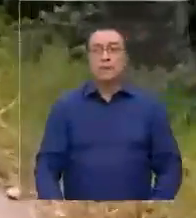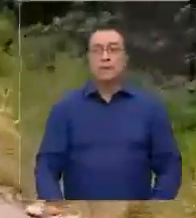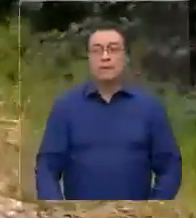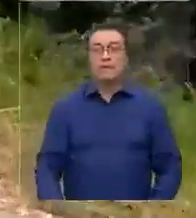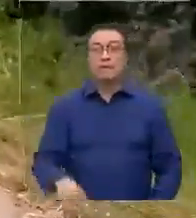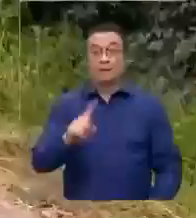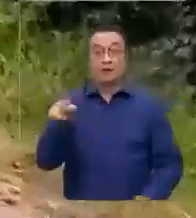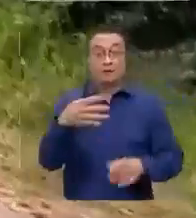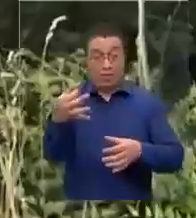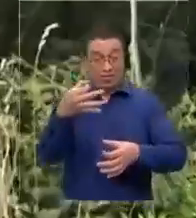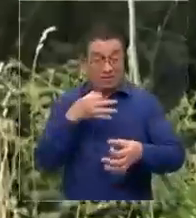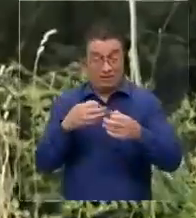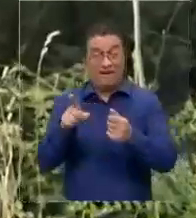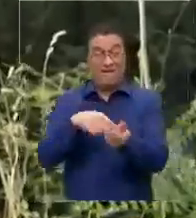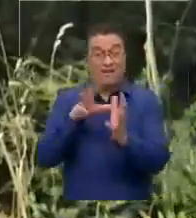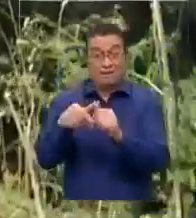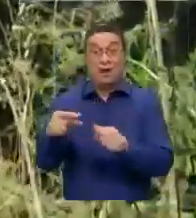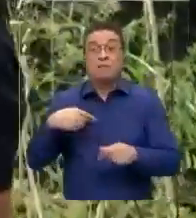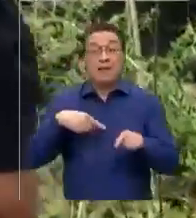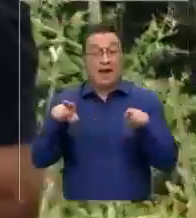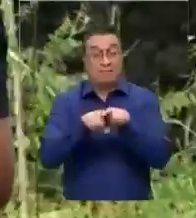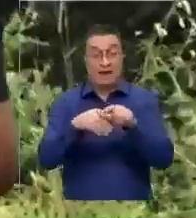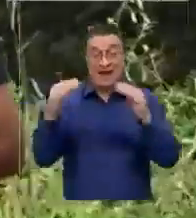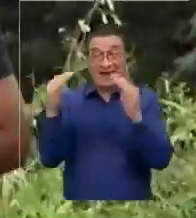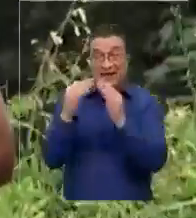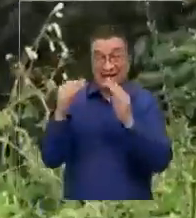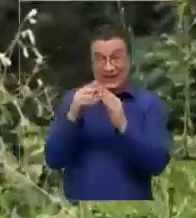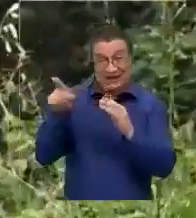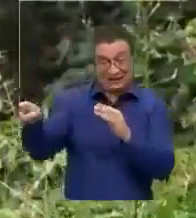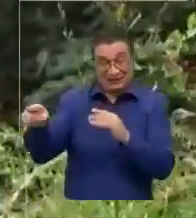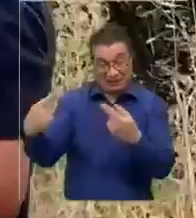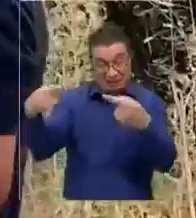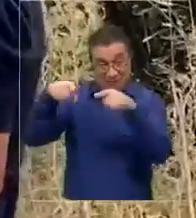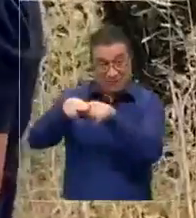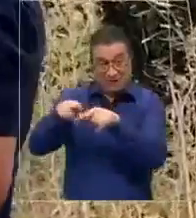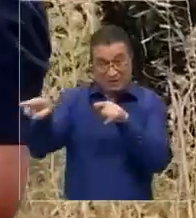Se nos dijo como familia que mi hermana salió desde la casa donde vivía con la pareja,